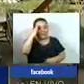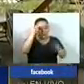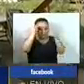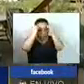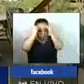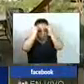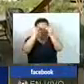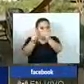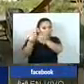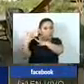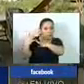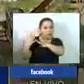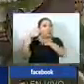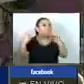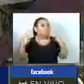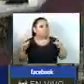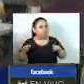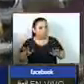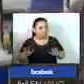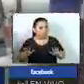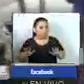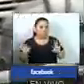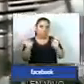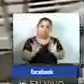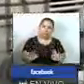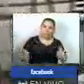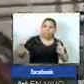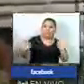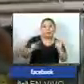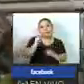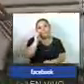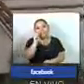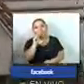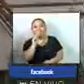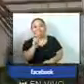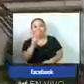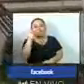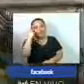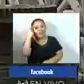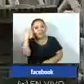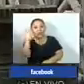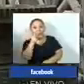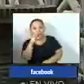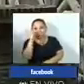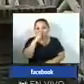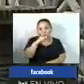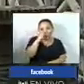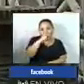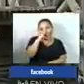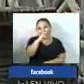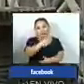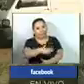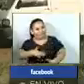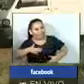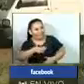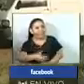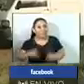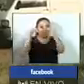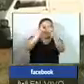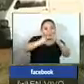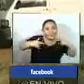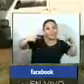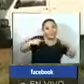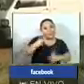y no hay mejor y manera que divagar esa mente en un circo transformar la fantasía